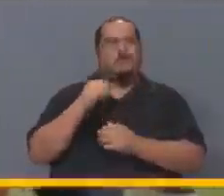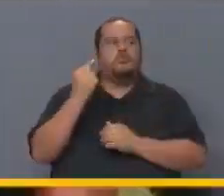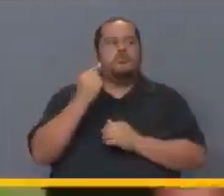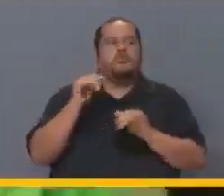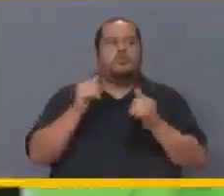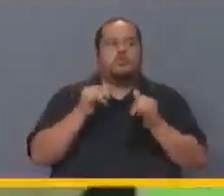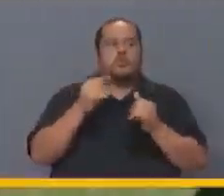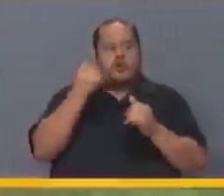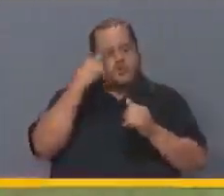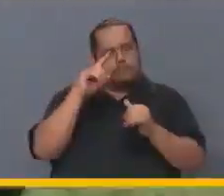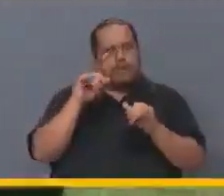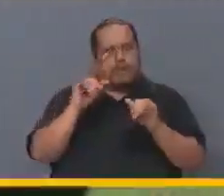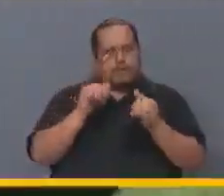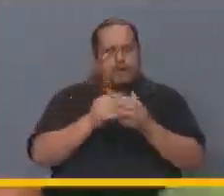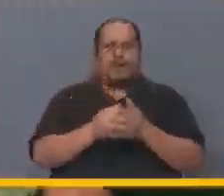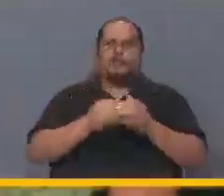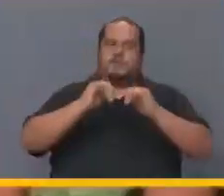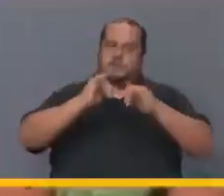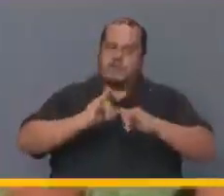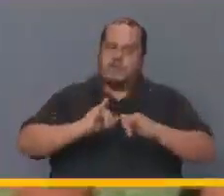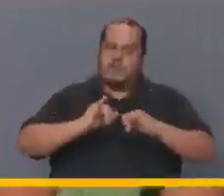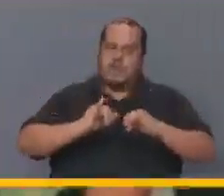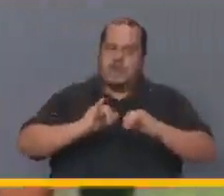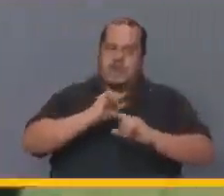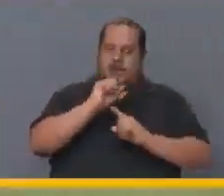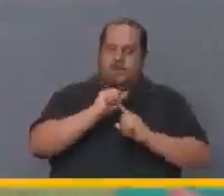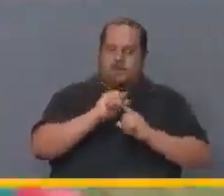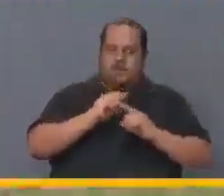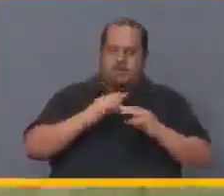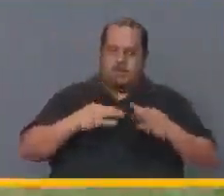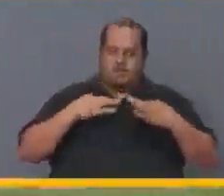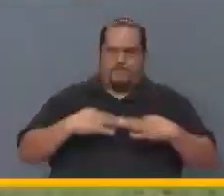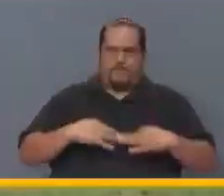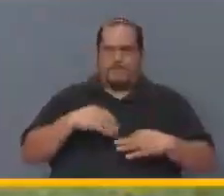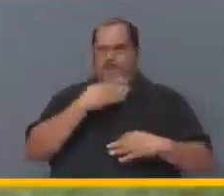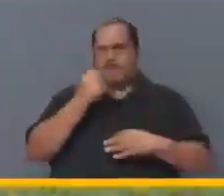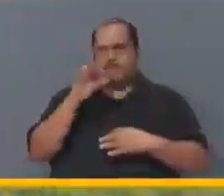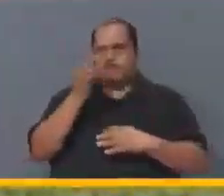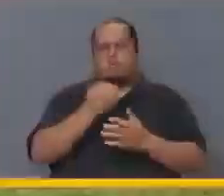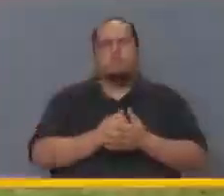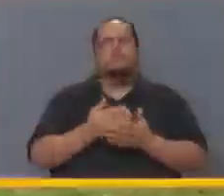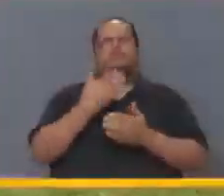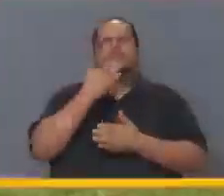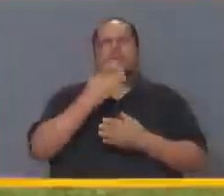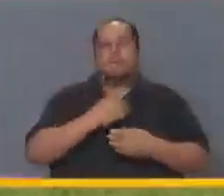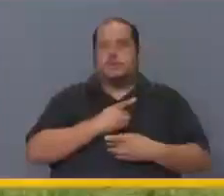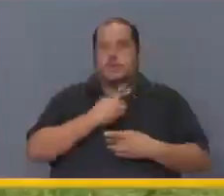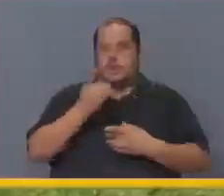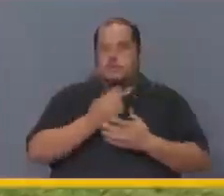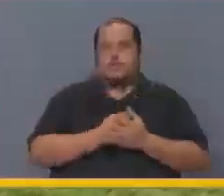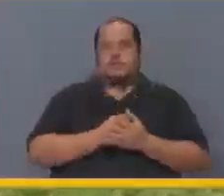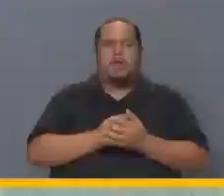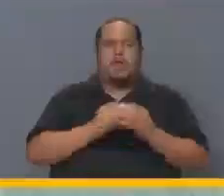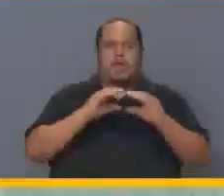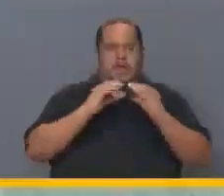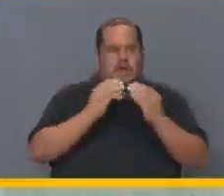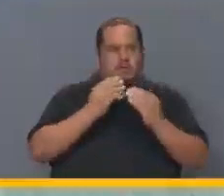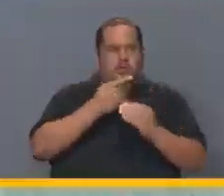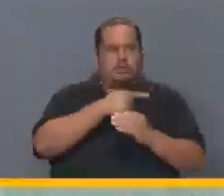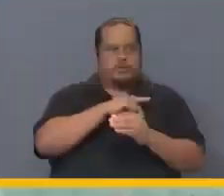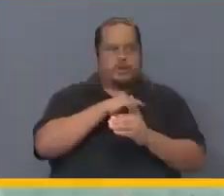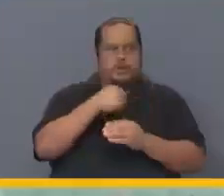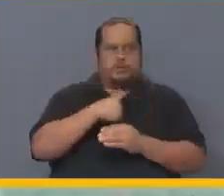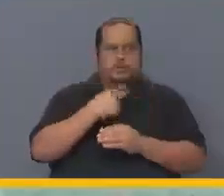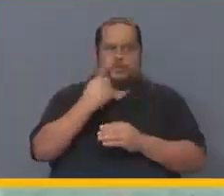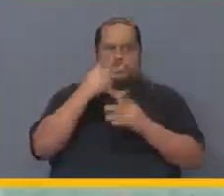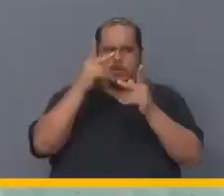jugar, sino también mantener el estado físico de la mejor forma. Pero gracias a Dios, yo creo que el cuidado personal, la verdad es que soy una